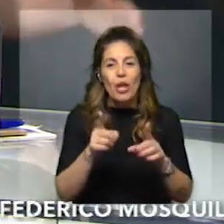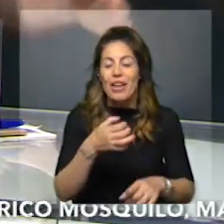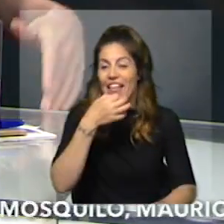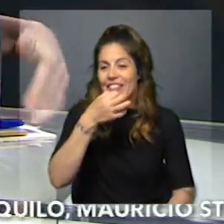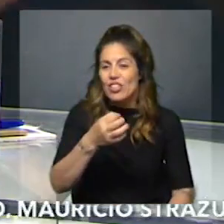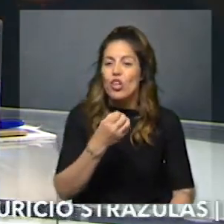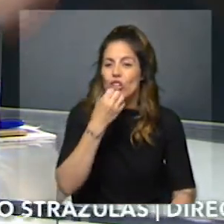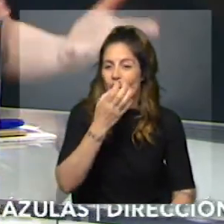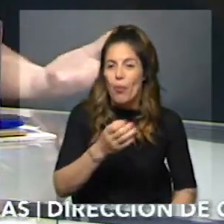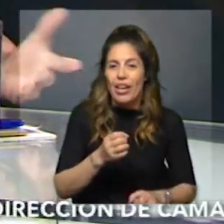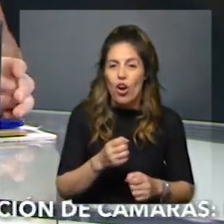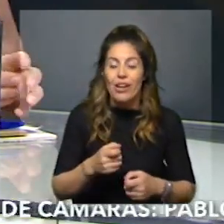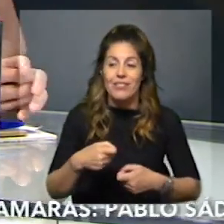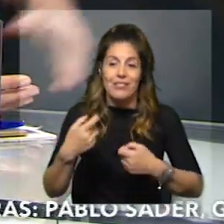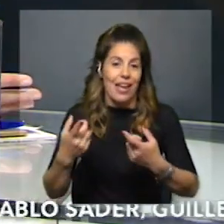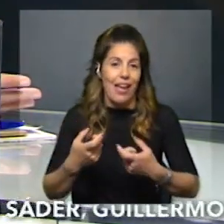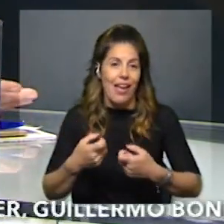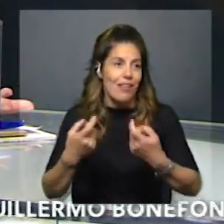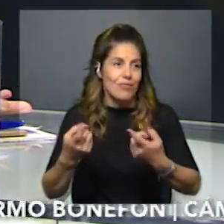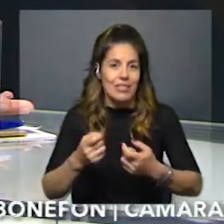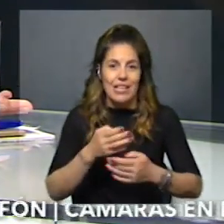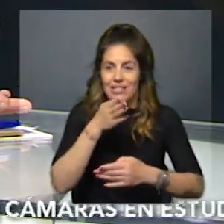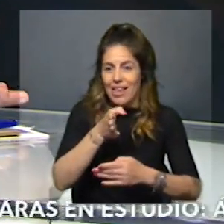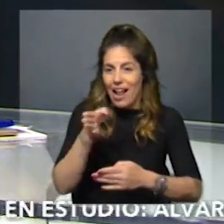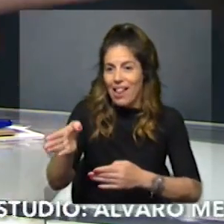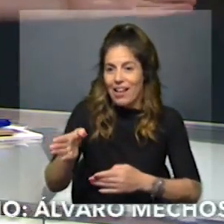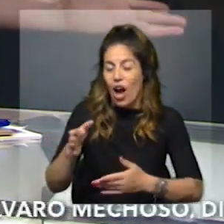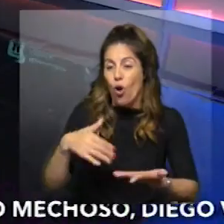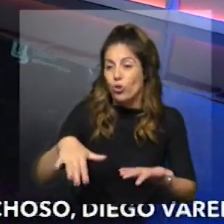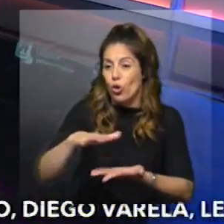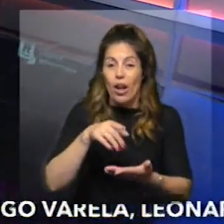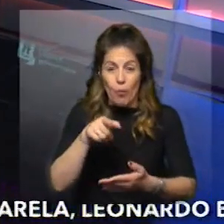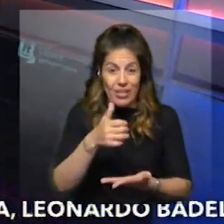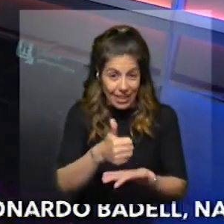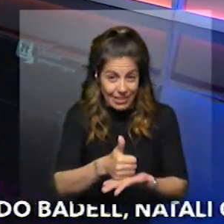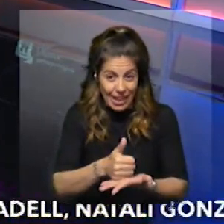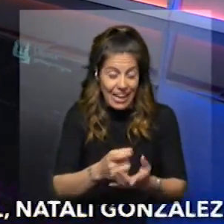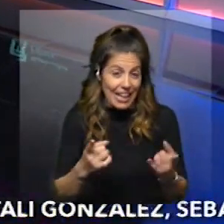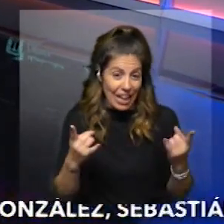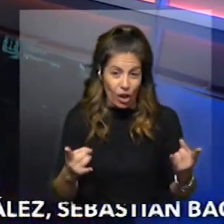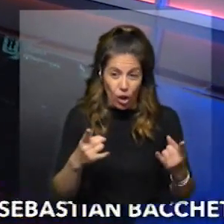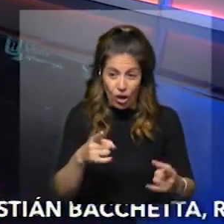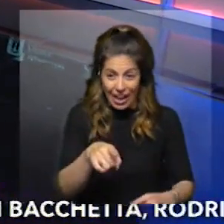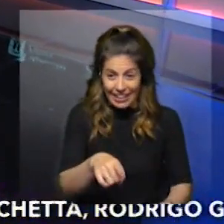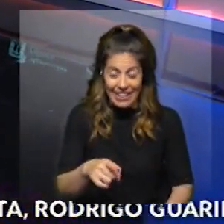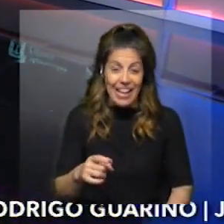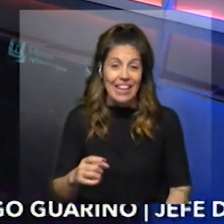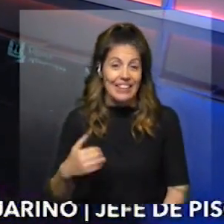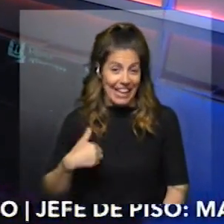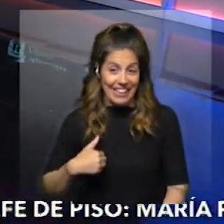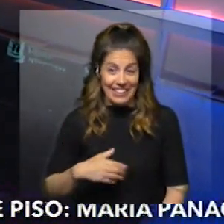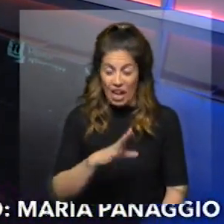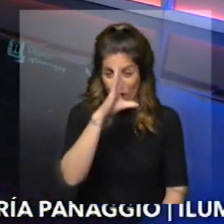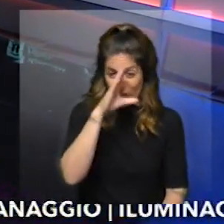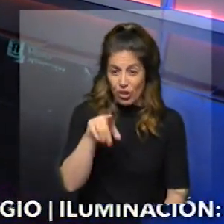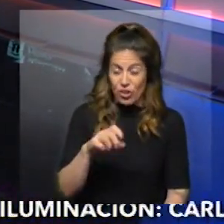que está bueno como que se exporte la plena. Y ahora, o sea, vos vas a estar en el Cosquín Rock de Argentina. Por favor. En febrero. Eso es